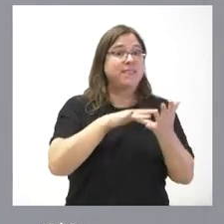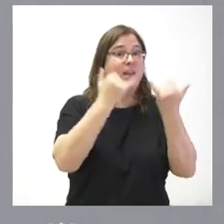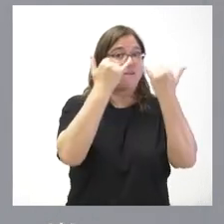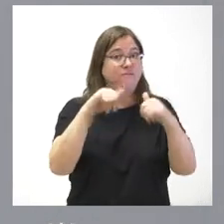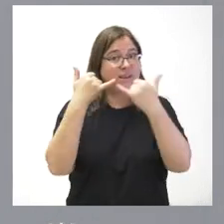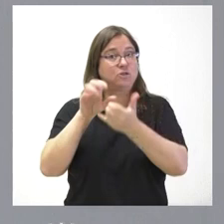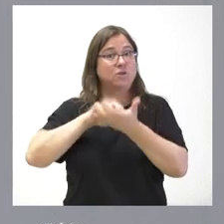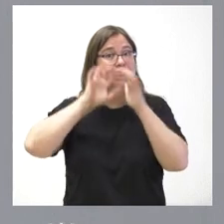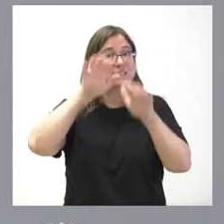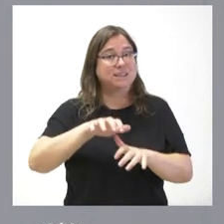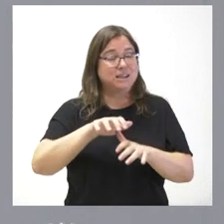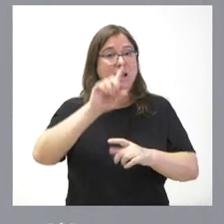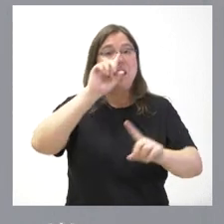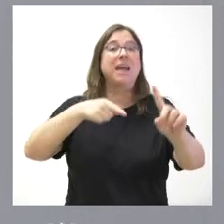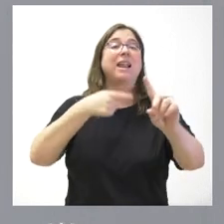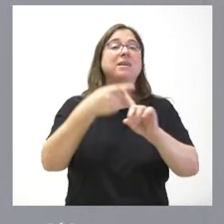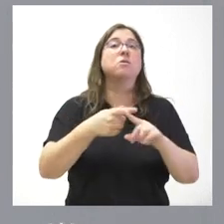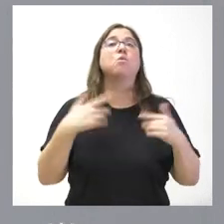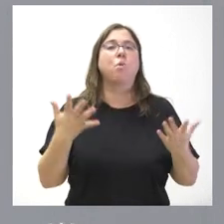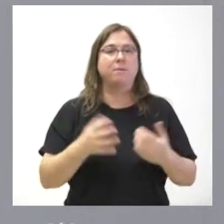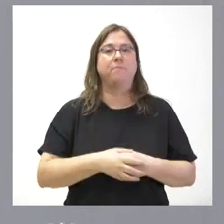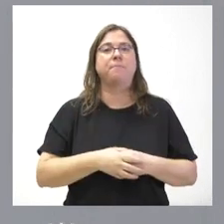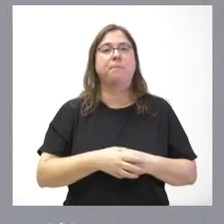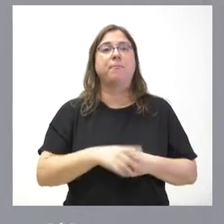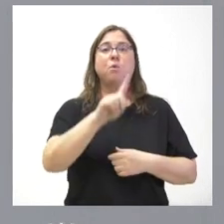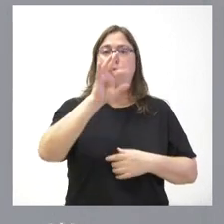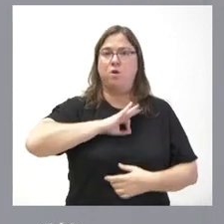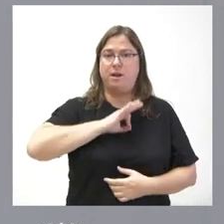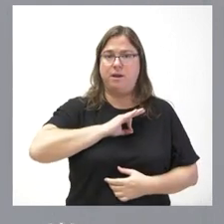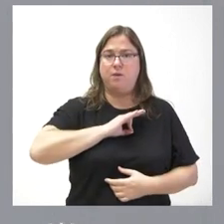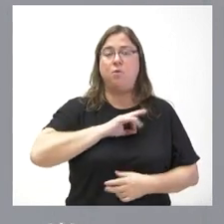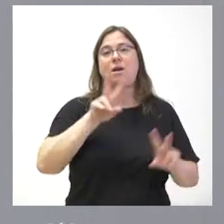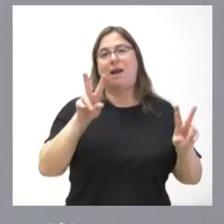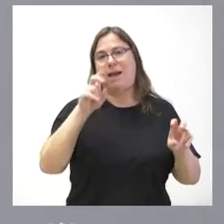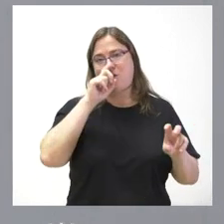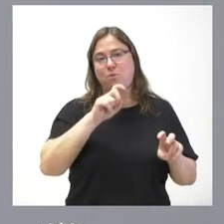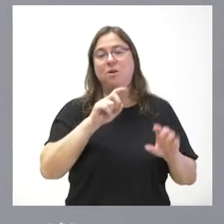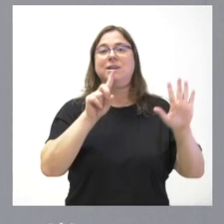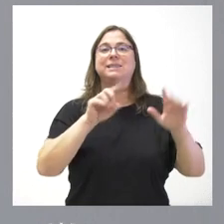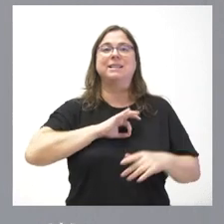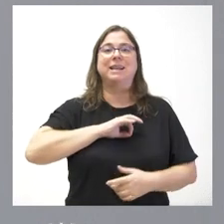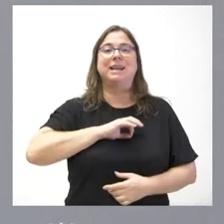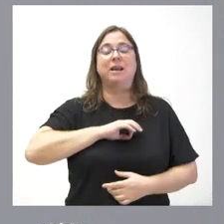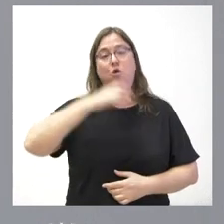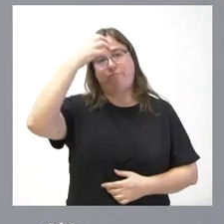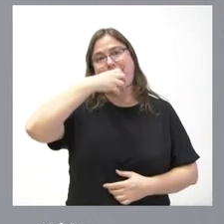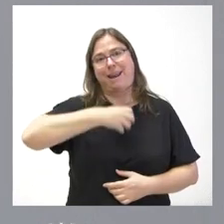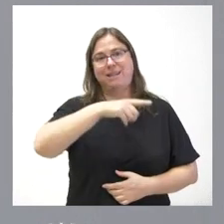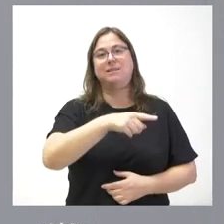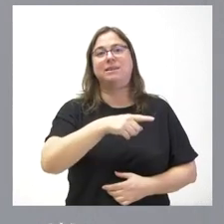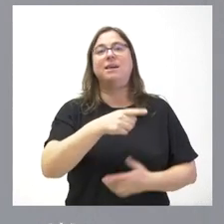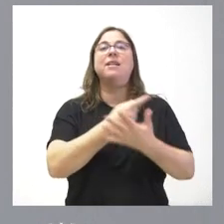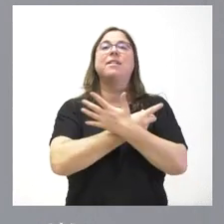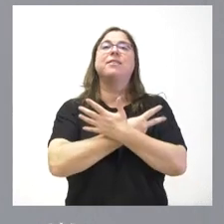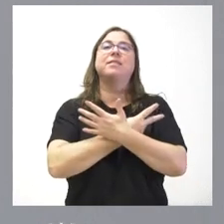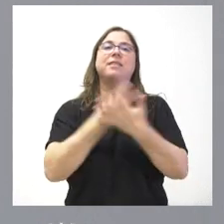Castilla y León para el próximo año 2025 serán el 1 de enero año nuevo 6 de enero epifanía del señor 17 de